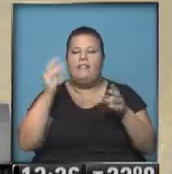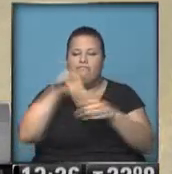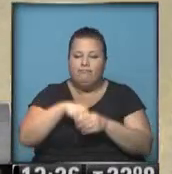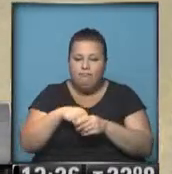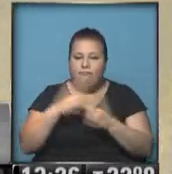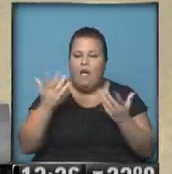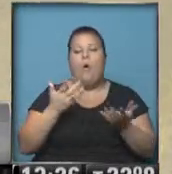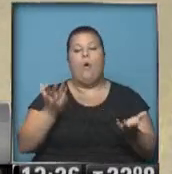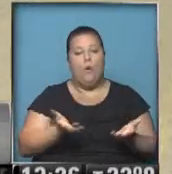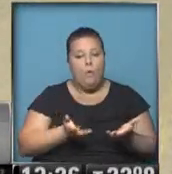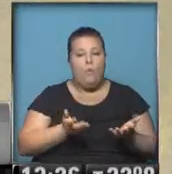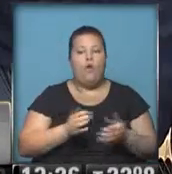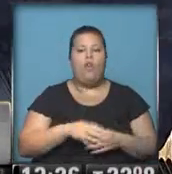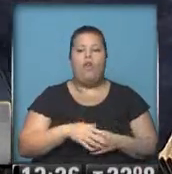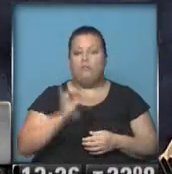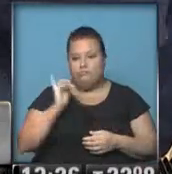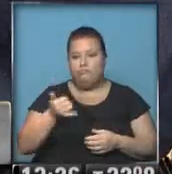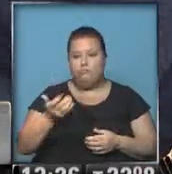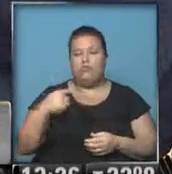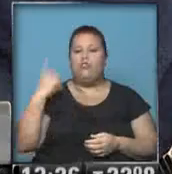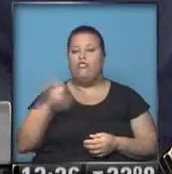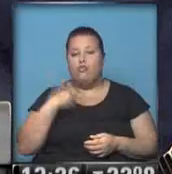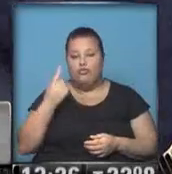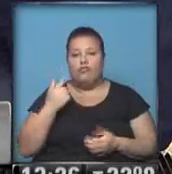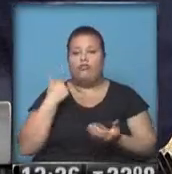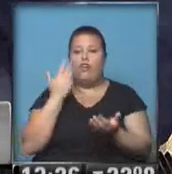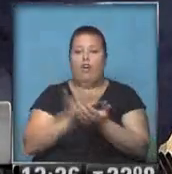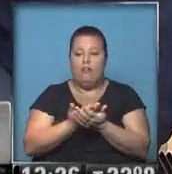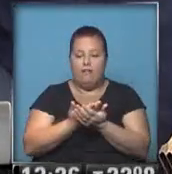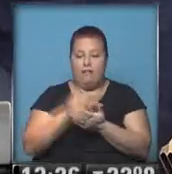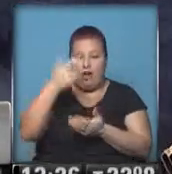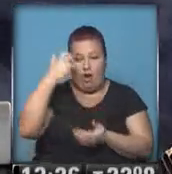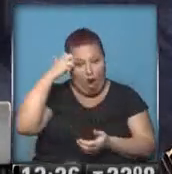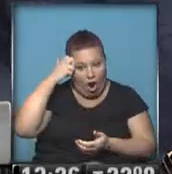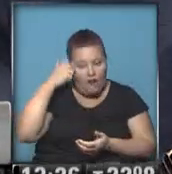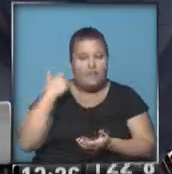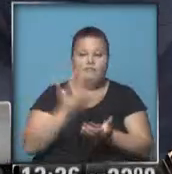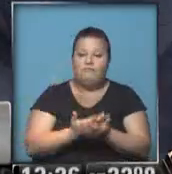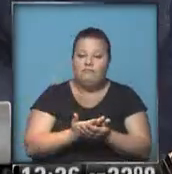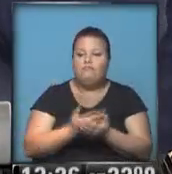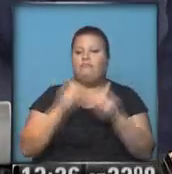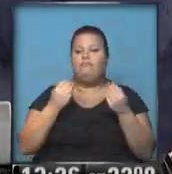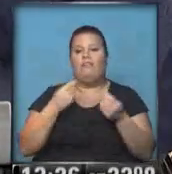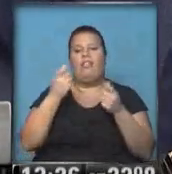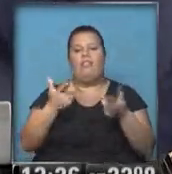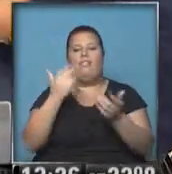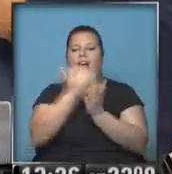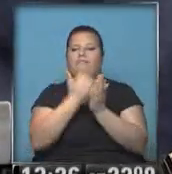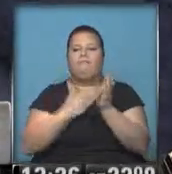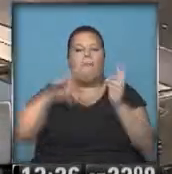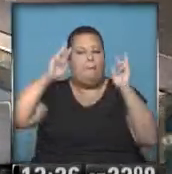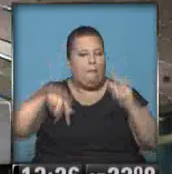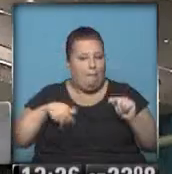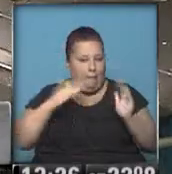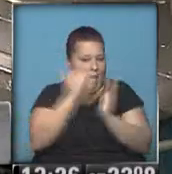participaron? Bueno, por supuesto que nosotros al presentar la ley al Congreso lo que hicimos fue establecer cuáles eran nuestras ideas, y